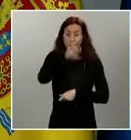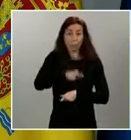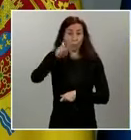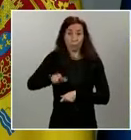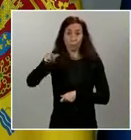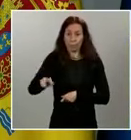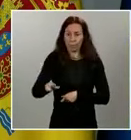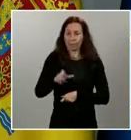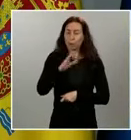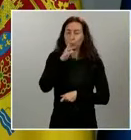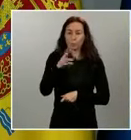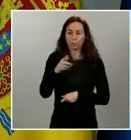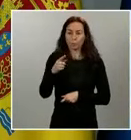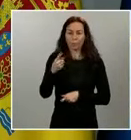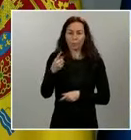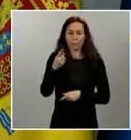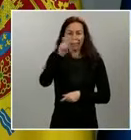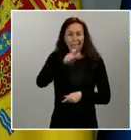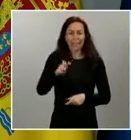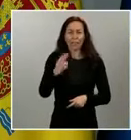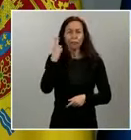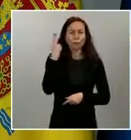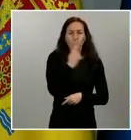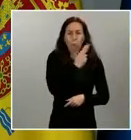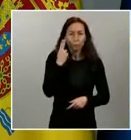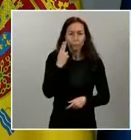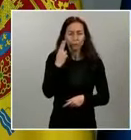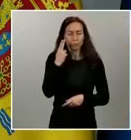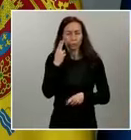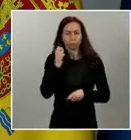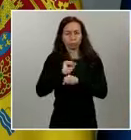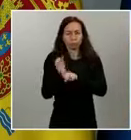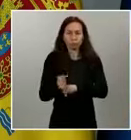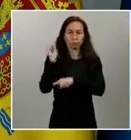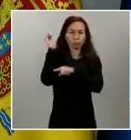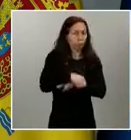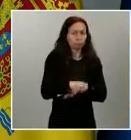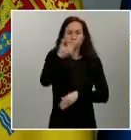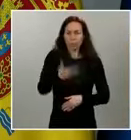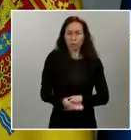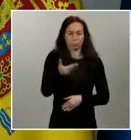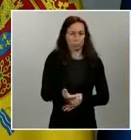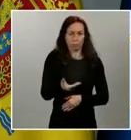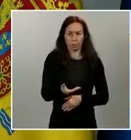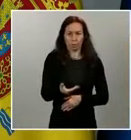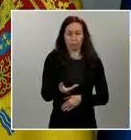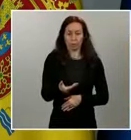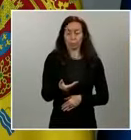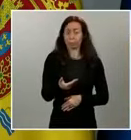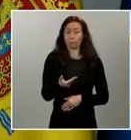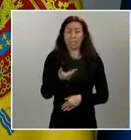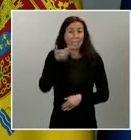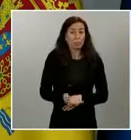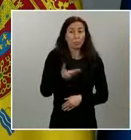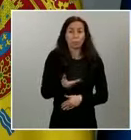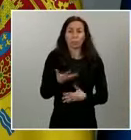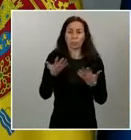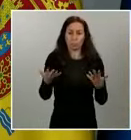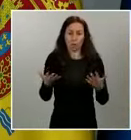muchas personas en la lucha contra esta pandemia es esencial. Una vez más está siendo fundamental para